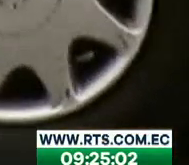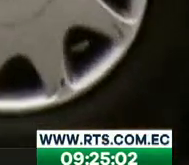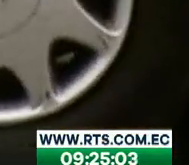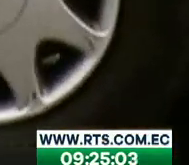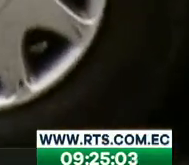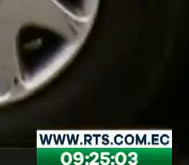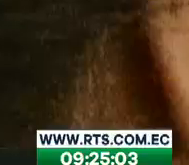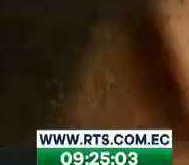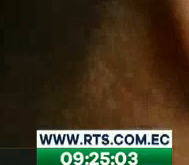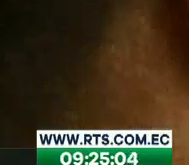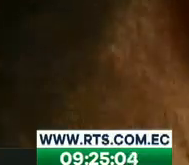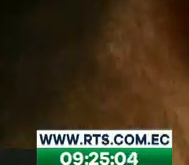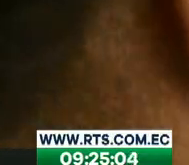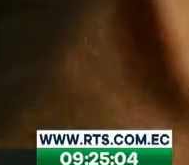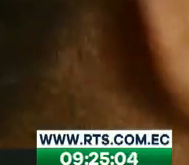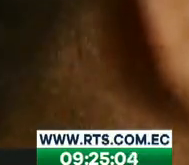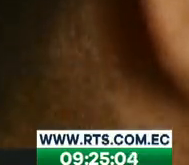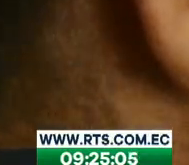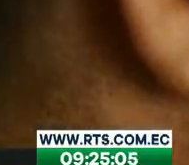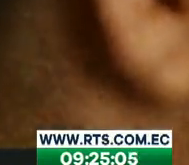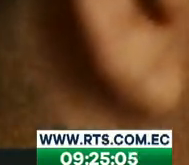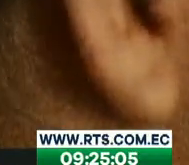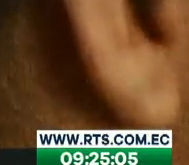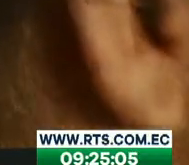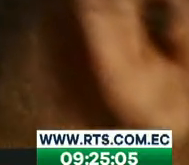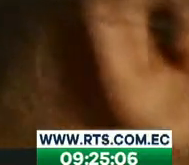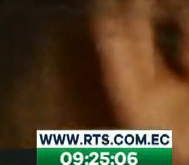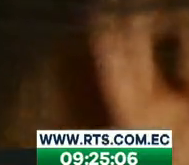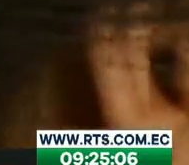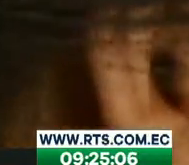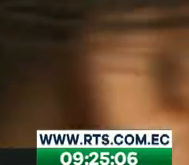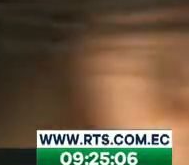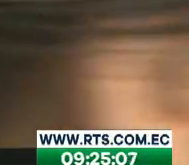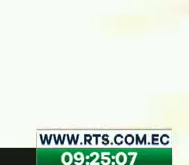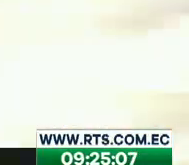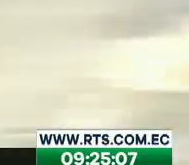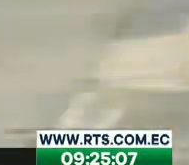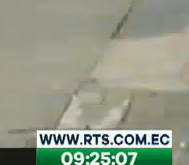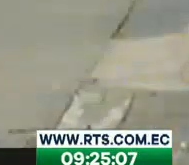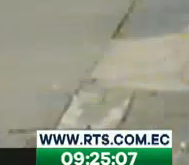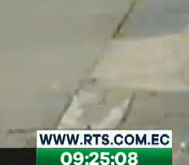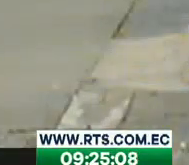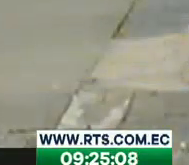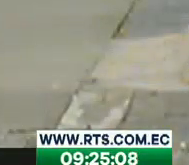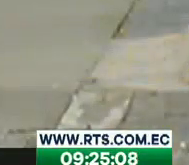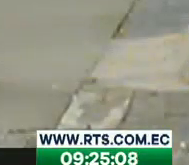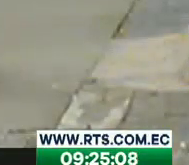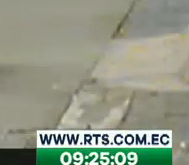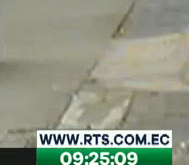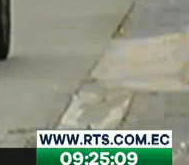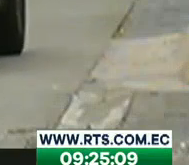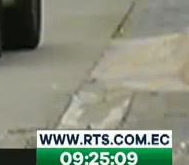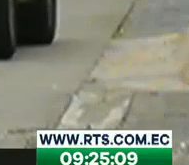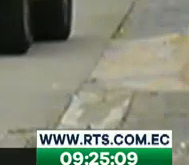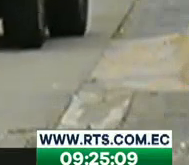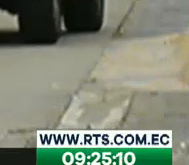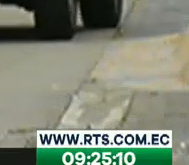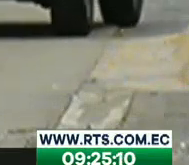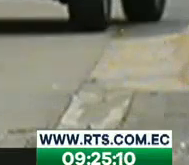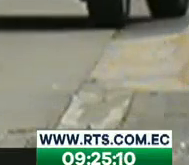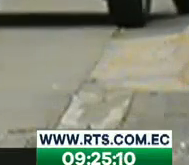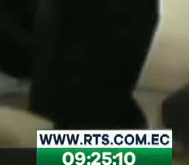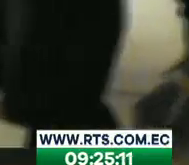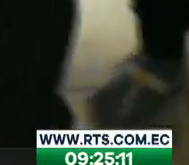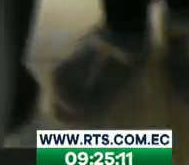nos gritaban, nos decían, cierre los ojos, ¿quieres que te pegue? ¿Quieres que te cachetee? Todo ocurrió alrededor de las 20 horas de este